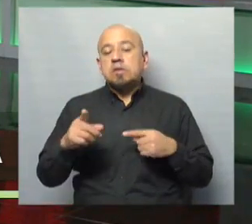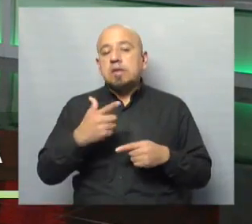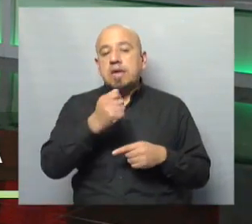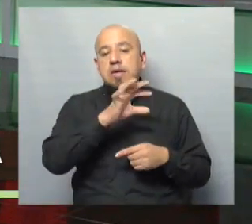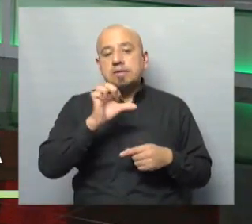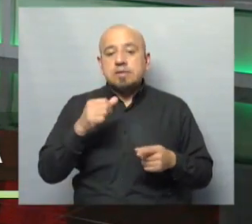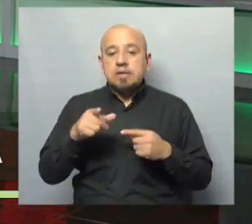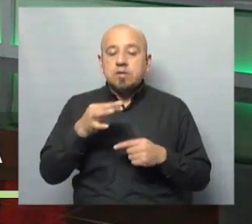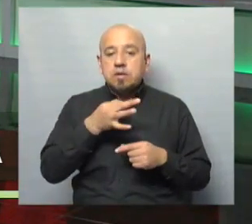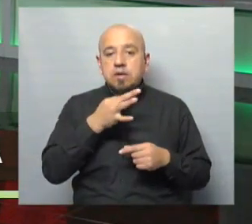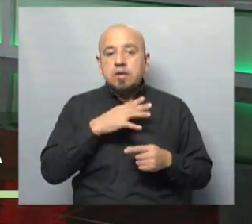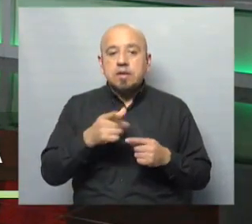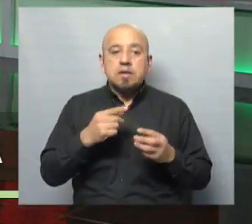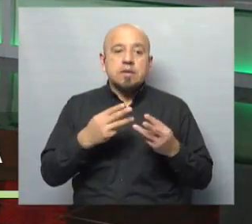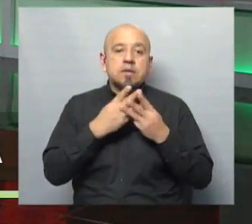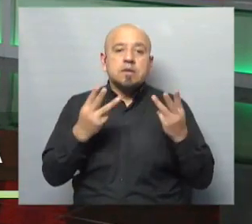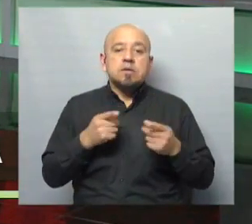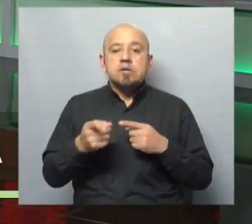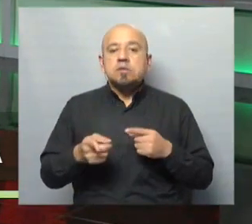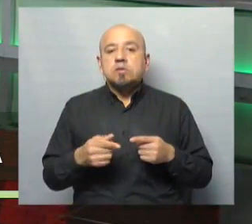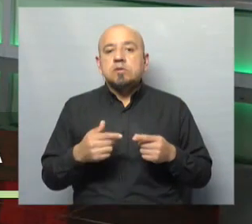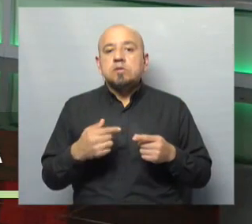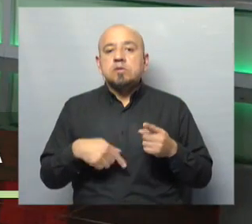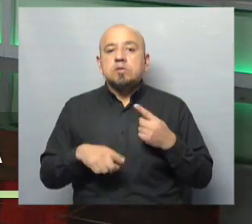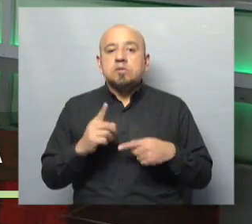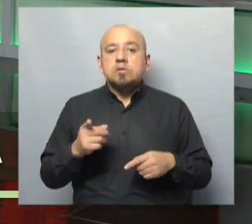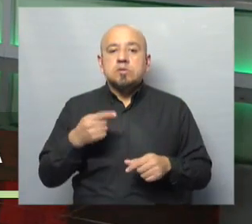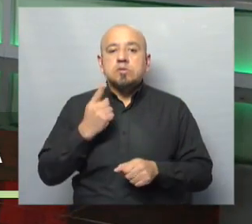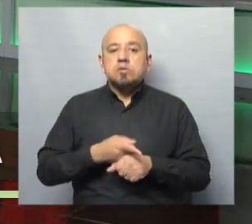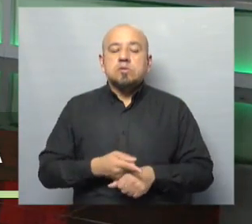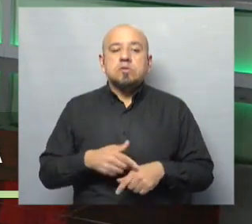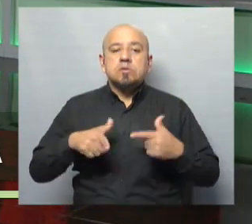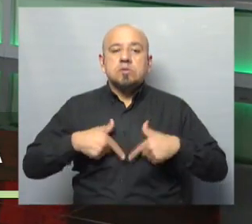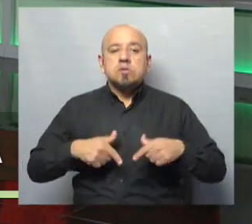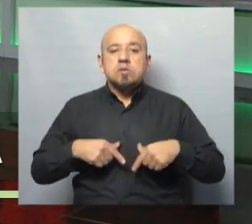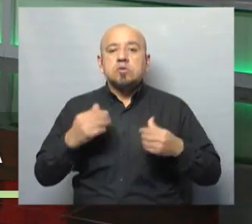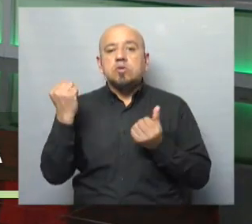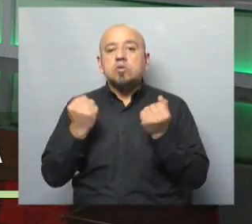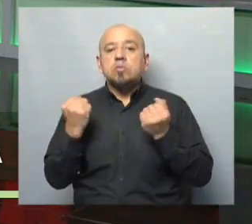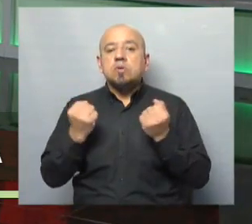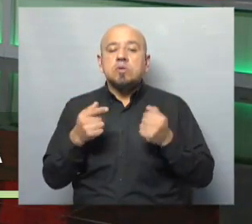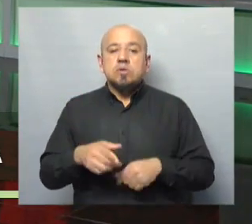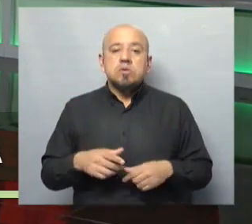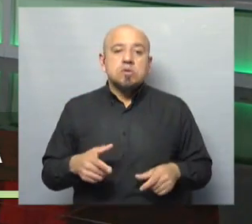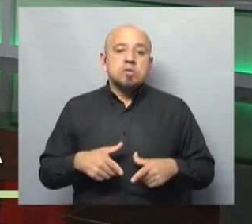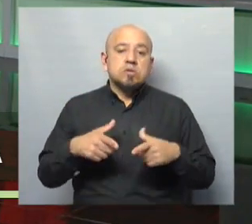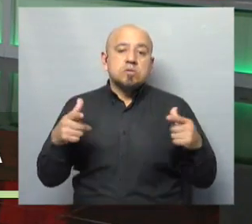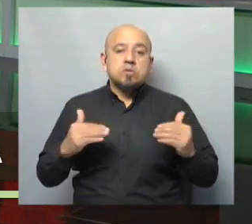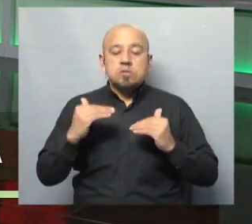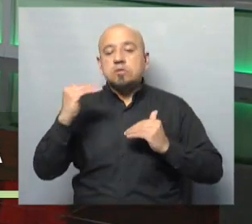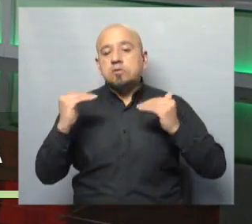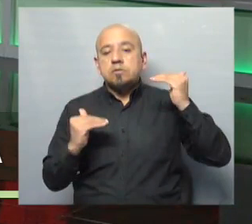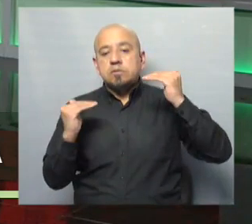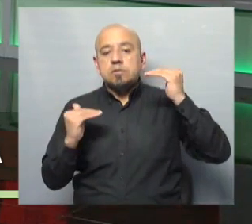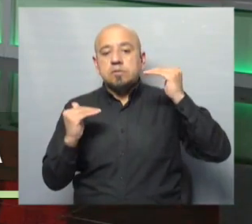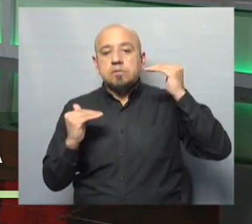estado y también del gobierno general porque media estás una decisión que viene alguna manera mandatado por el ministerio de economía y finanzas es ampliar esa brecha de desigualdad